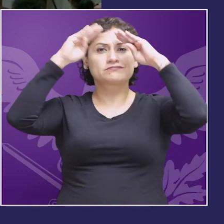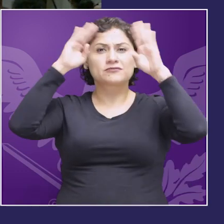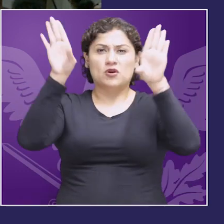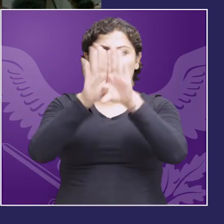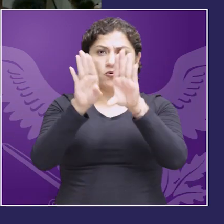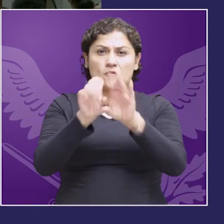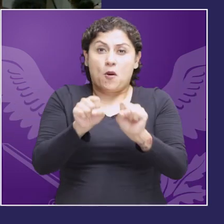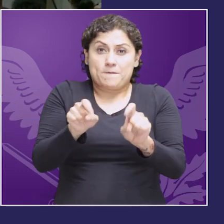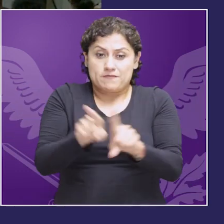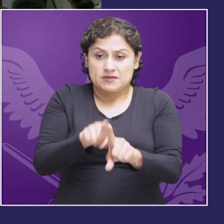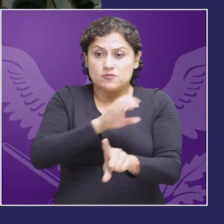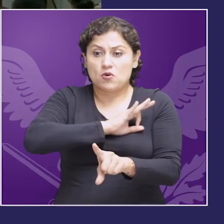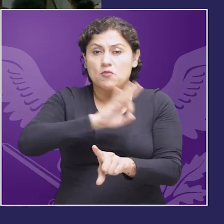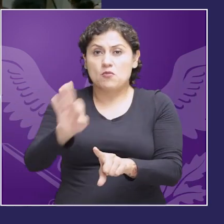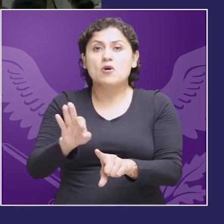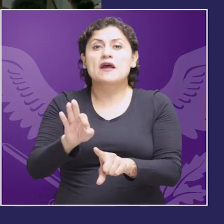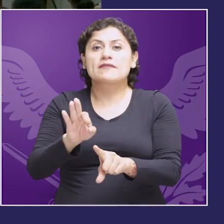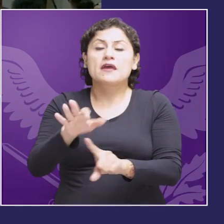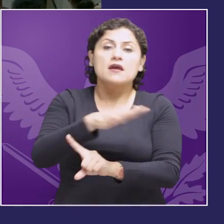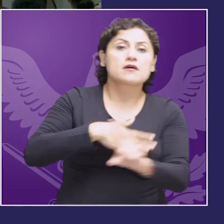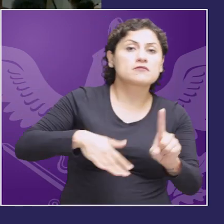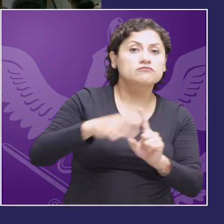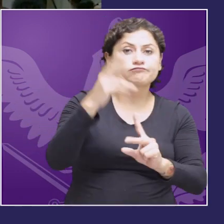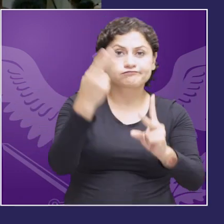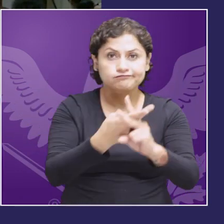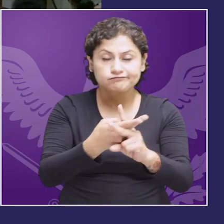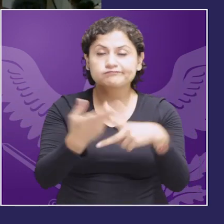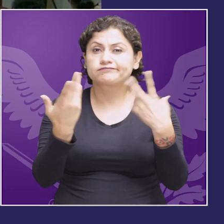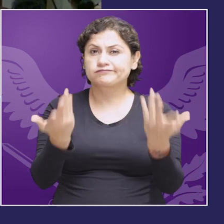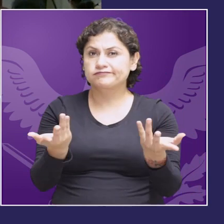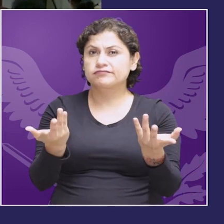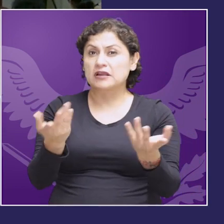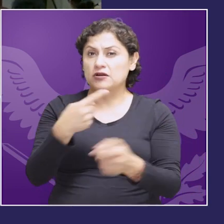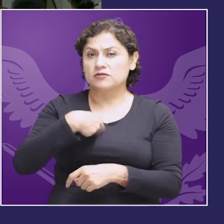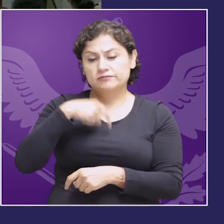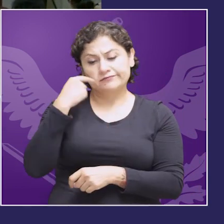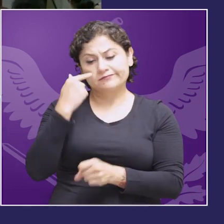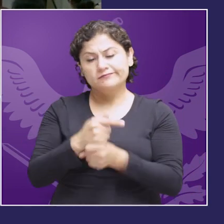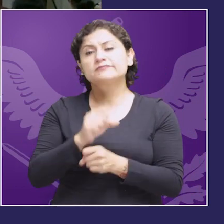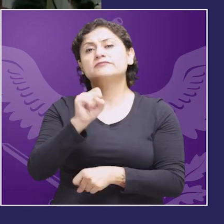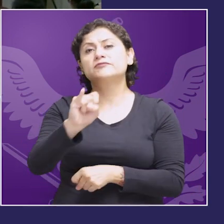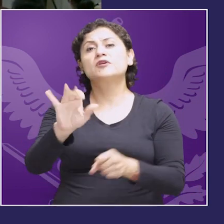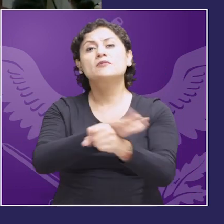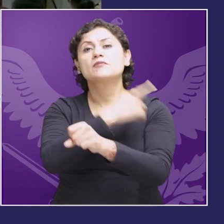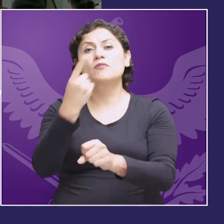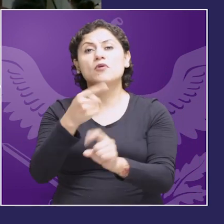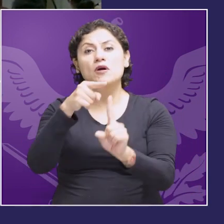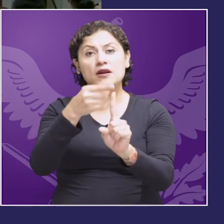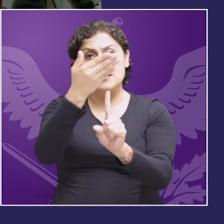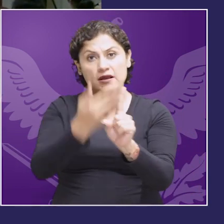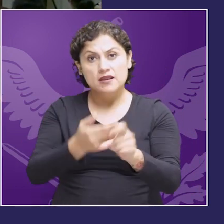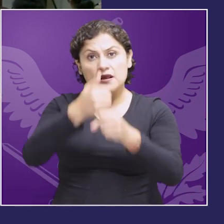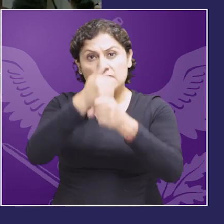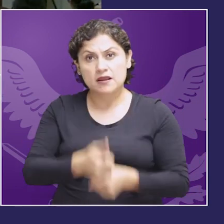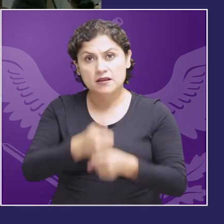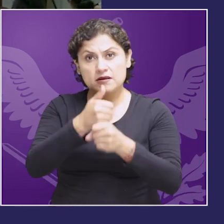ser protegida en este contexto. Dicho esto, por otro lado nos preguntamos si una mujer puede ser sujeto activo del delito de